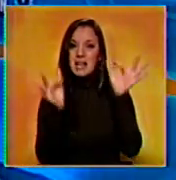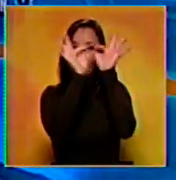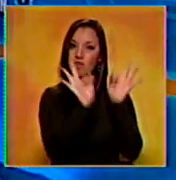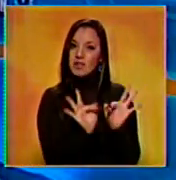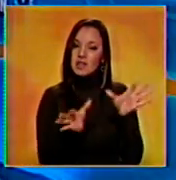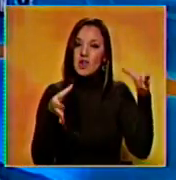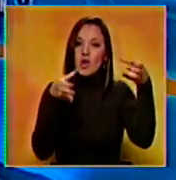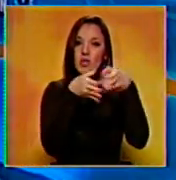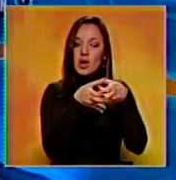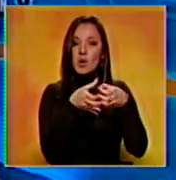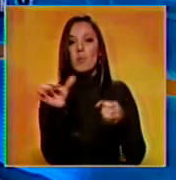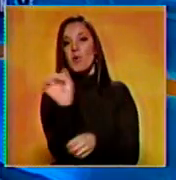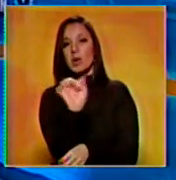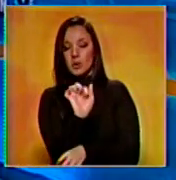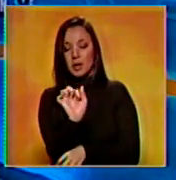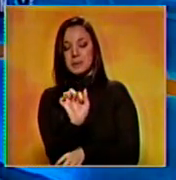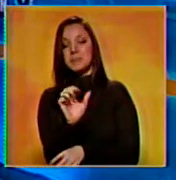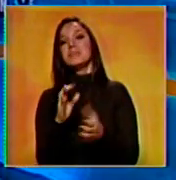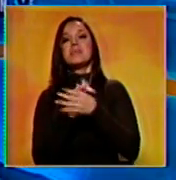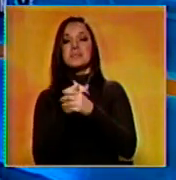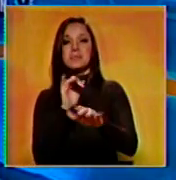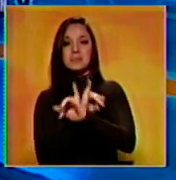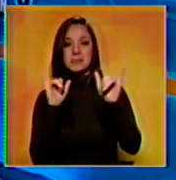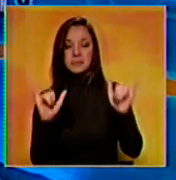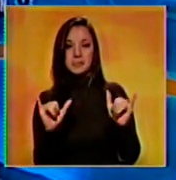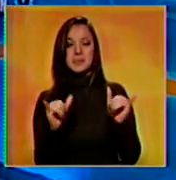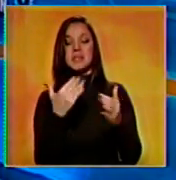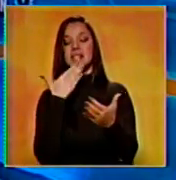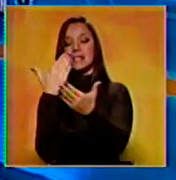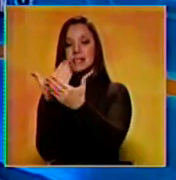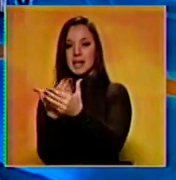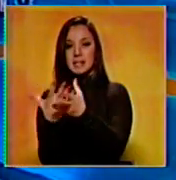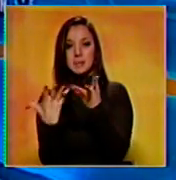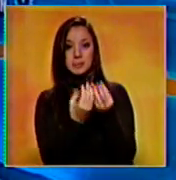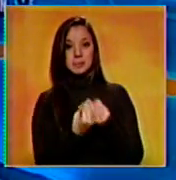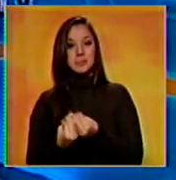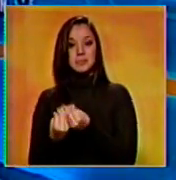Bien amigos, hasta aquí la información deportiva en Noticiero Venevisión. Gracias por su compañía.